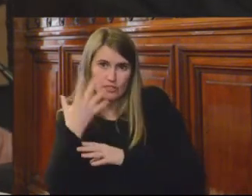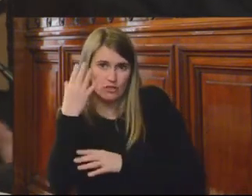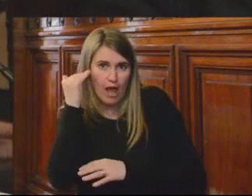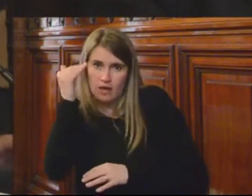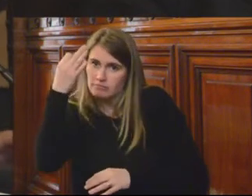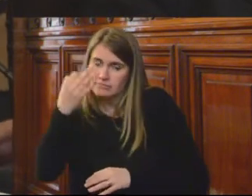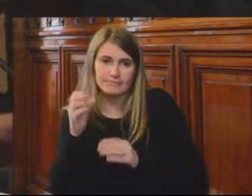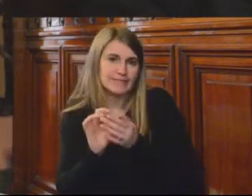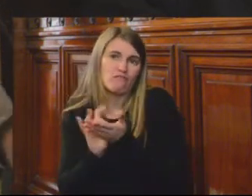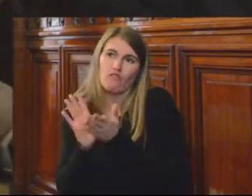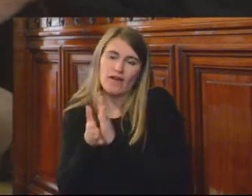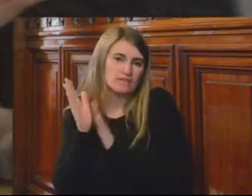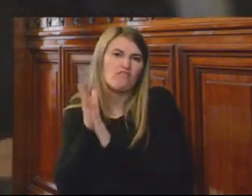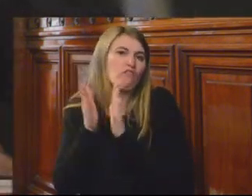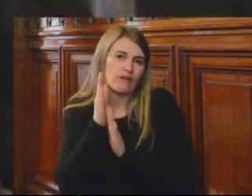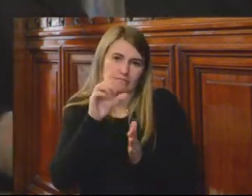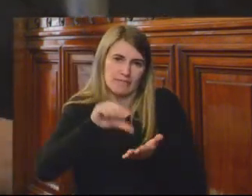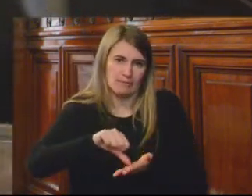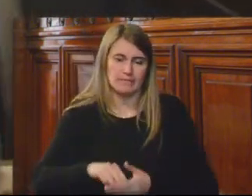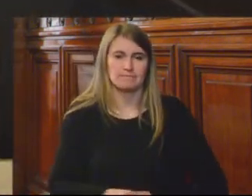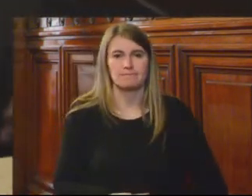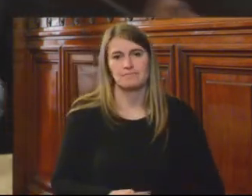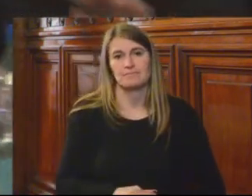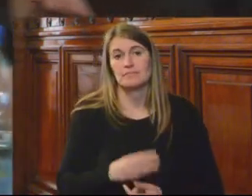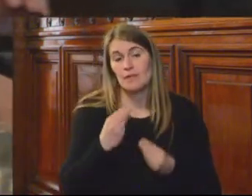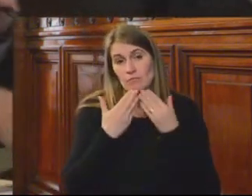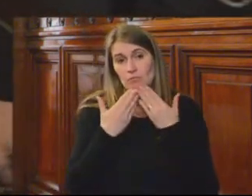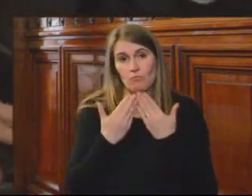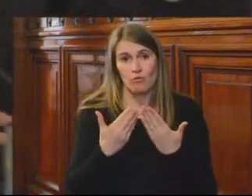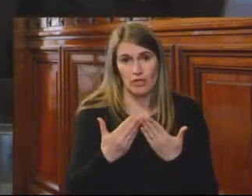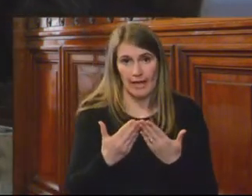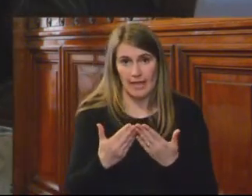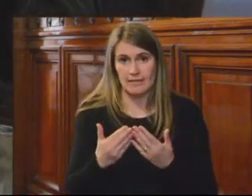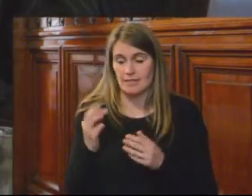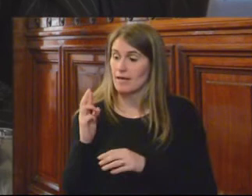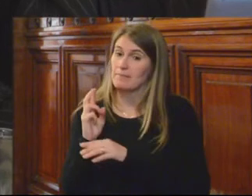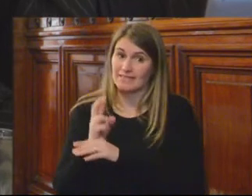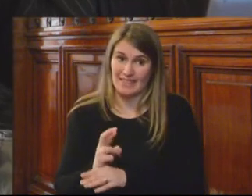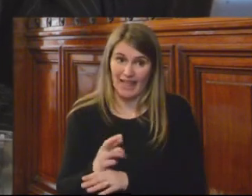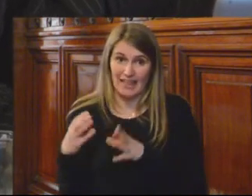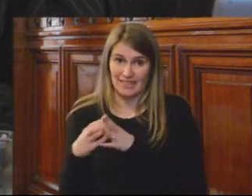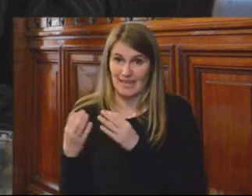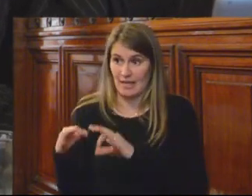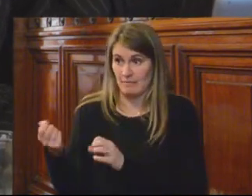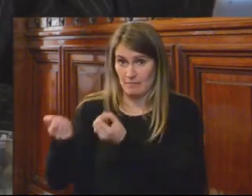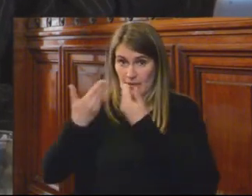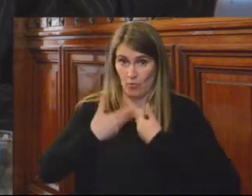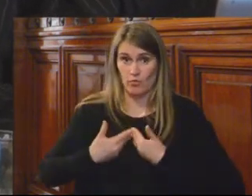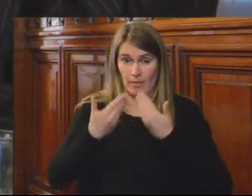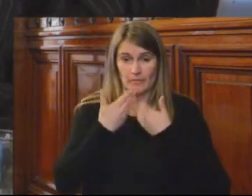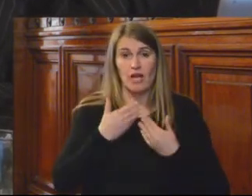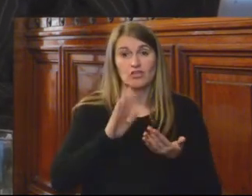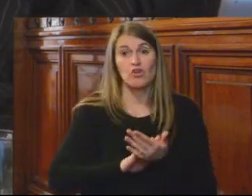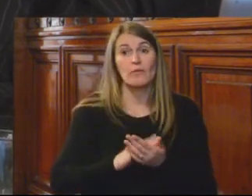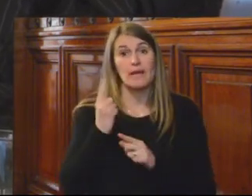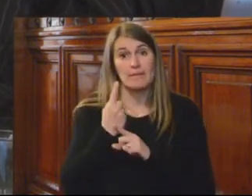capacitados. Bueno, muchísimas gracias. Sí, muchas gracias a los comisionados por las preguntas. En relación a la primera,